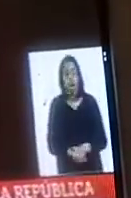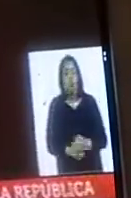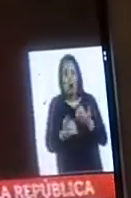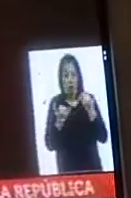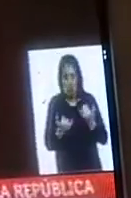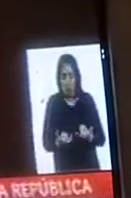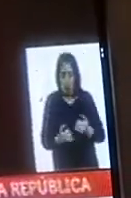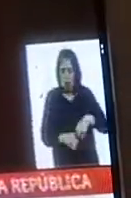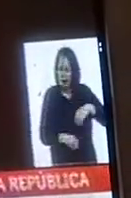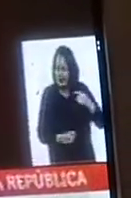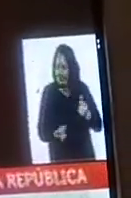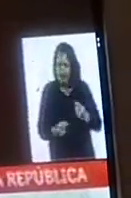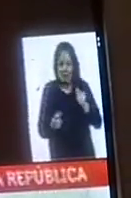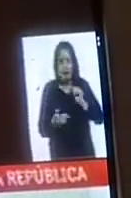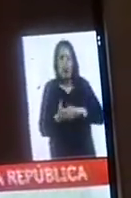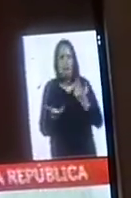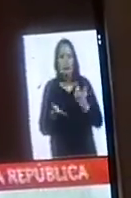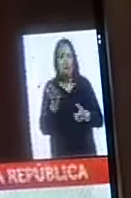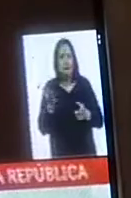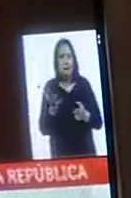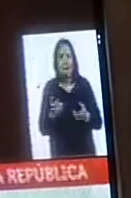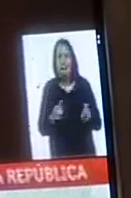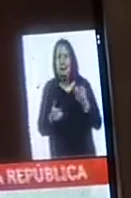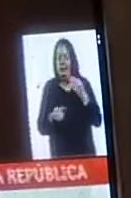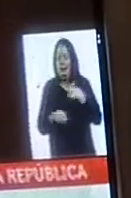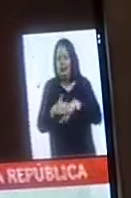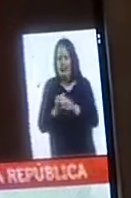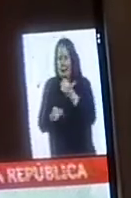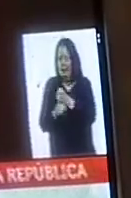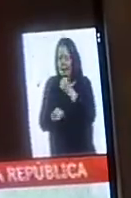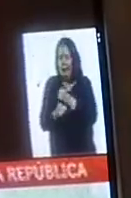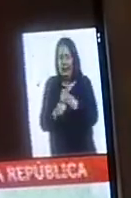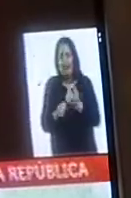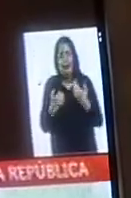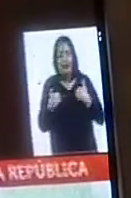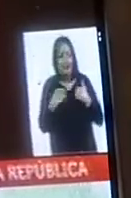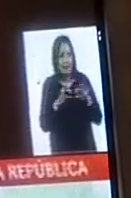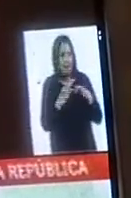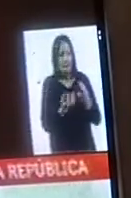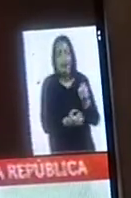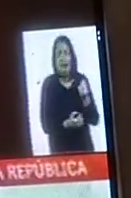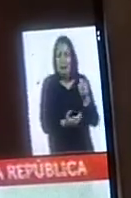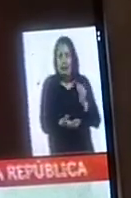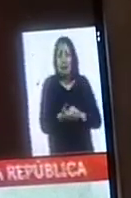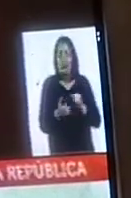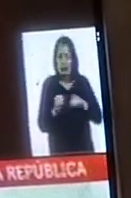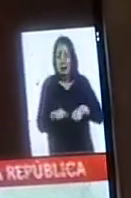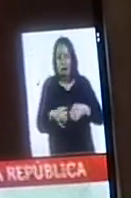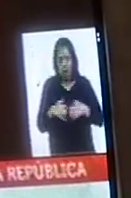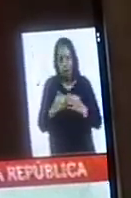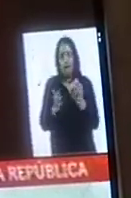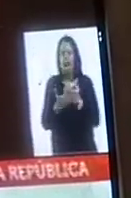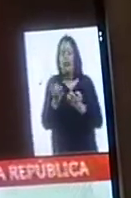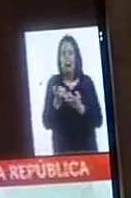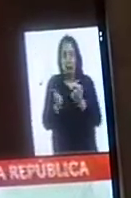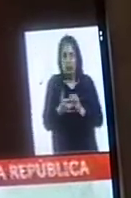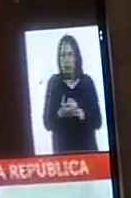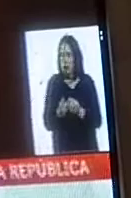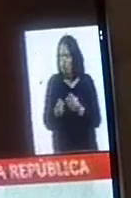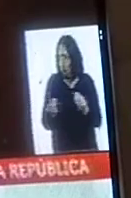hoy nos urge la recuperación de los empleos e ingresos de las familias lo que exige una reactivación de la economía a